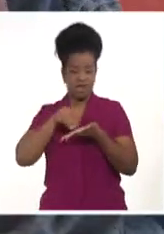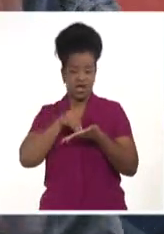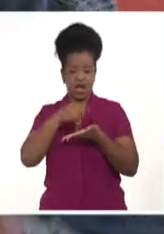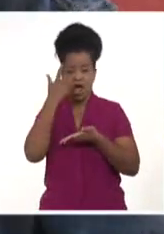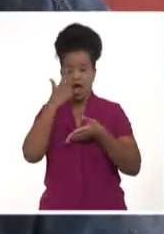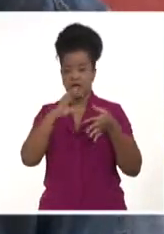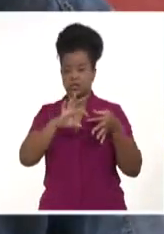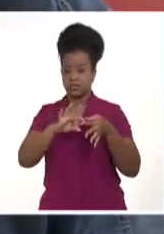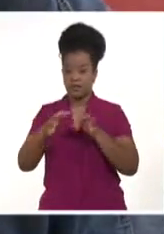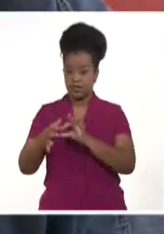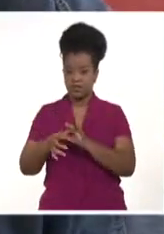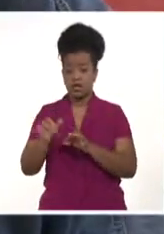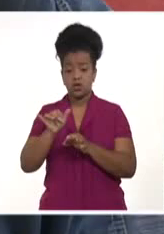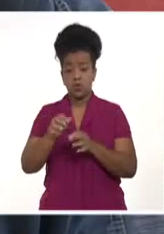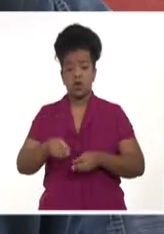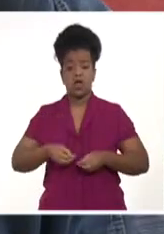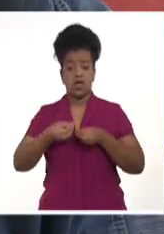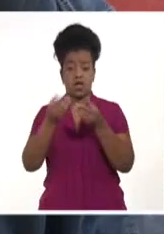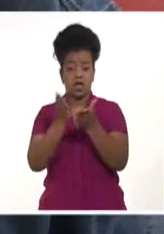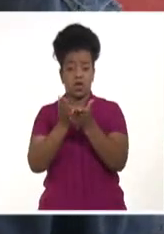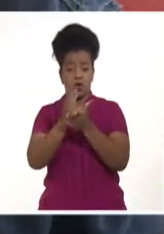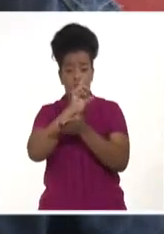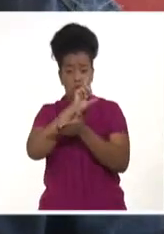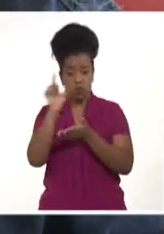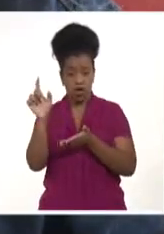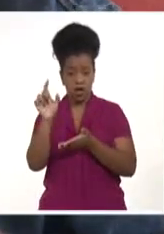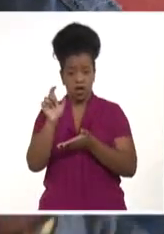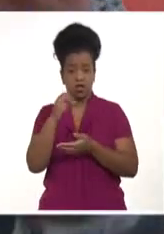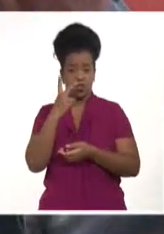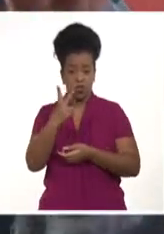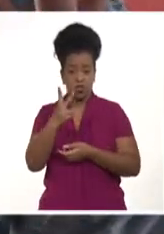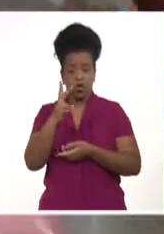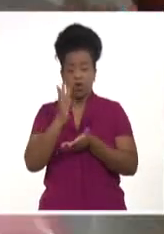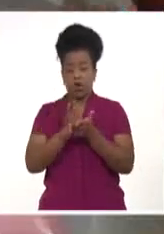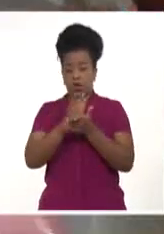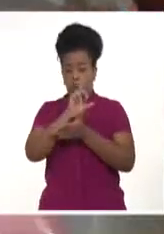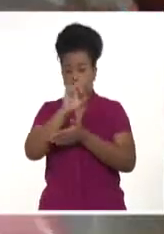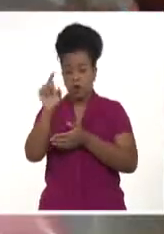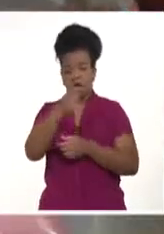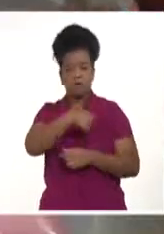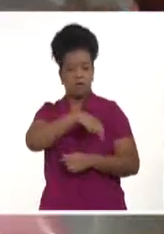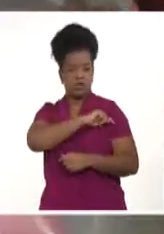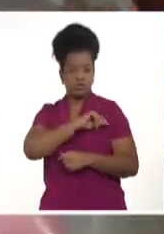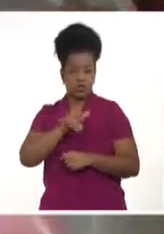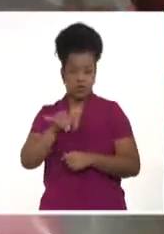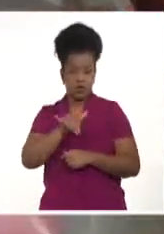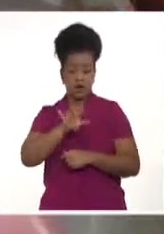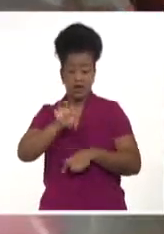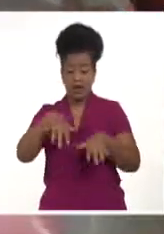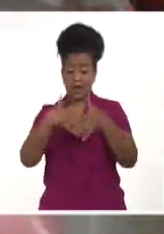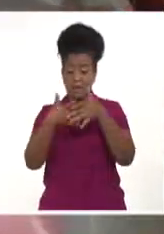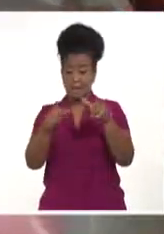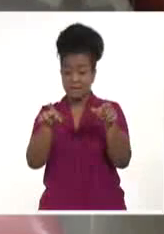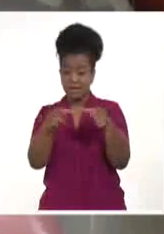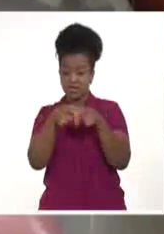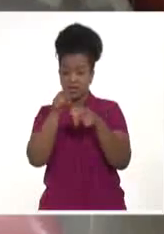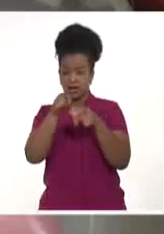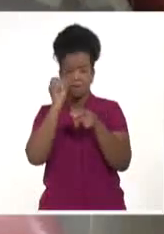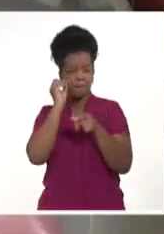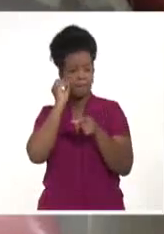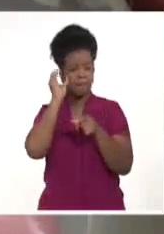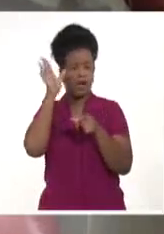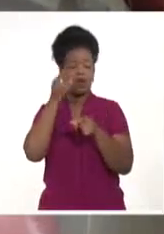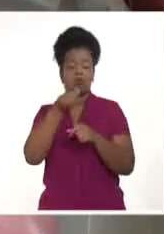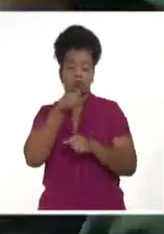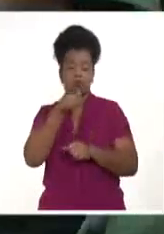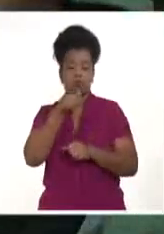le vendemos a las escuelas, estamos vendiendo a 2 escuelas, estamos vendiendo a la población. La mini industria es una iniciativa que